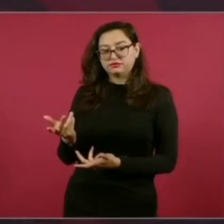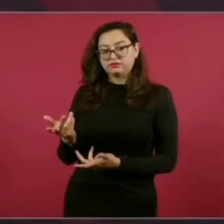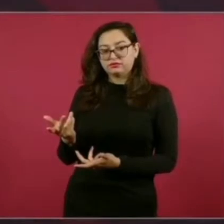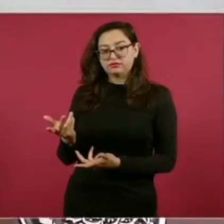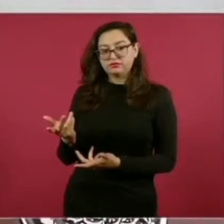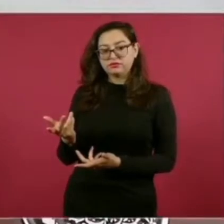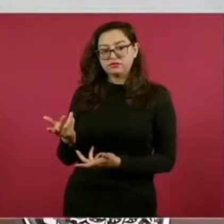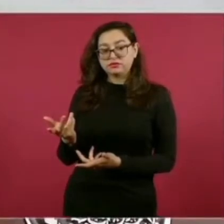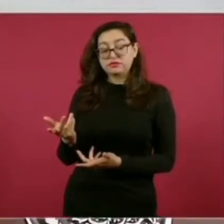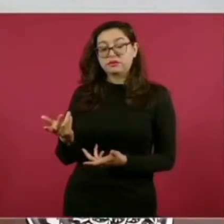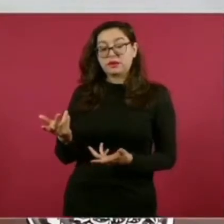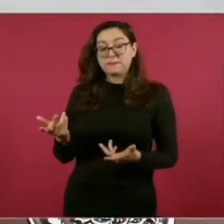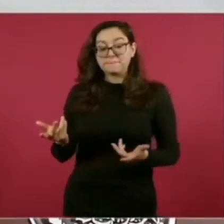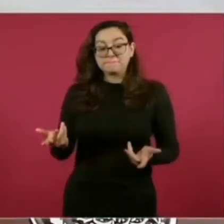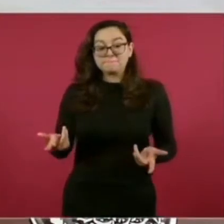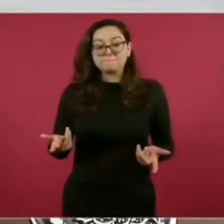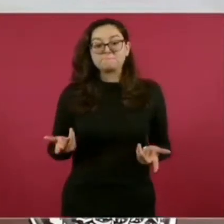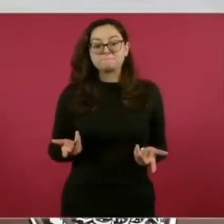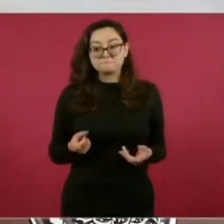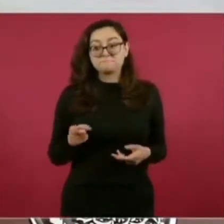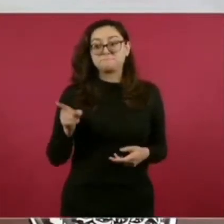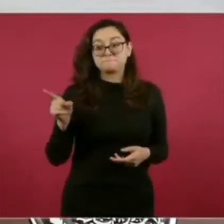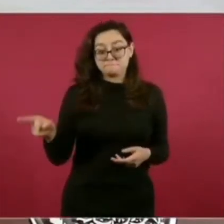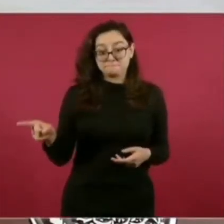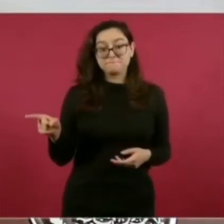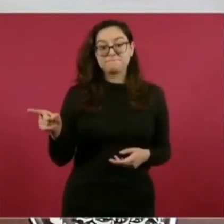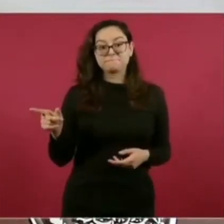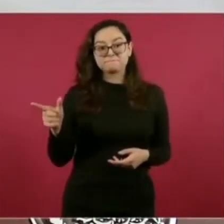débil de los candidatos,